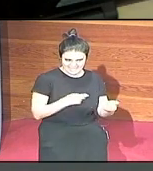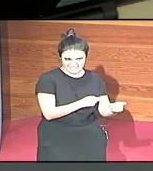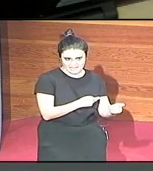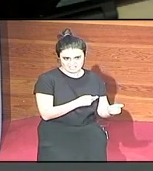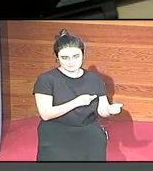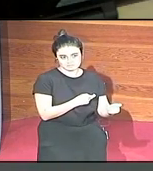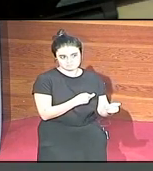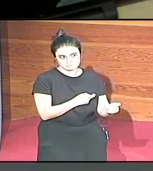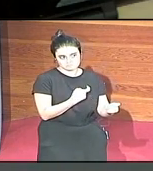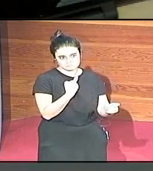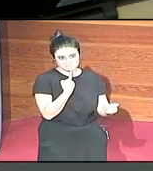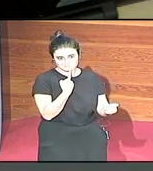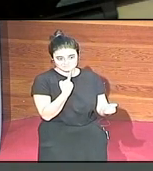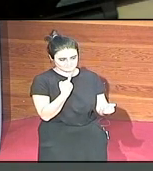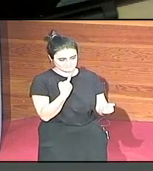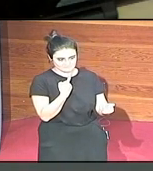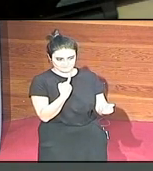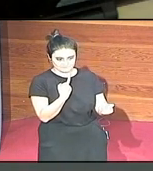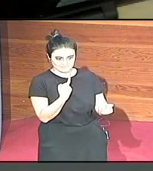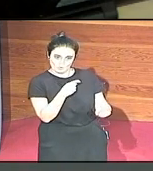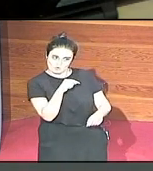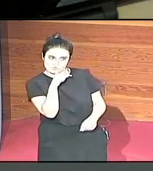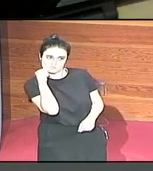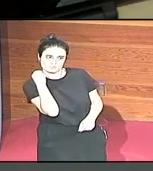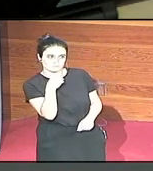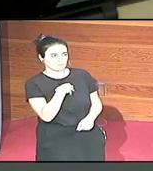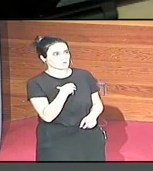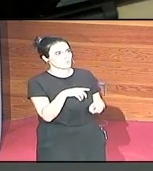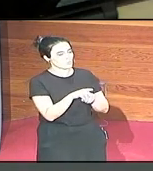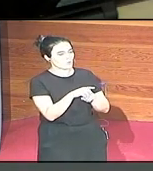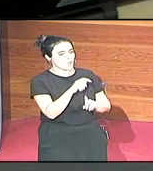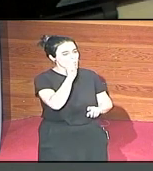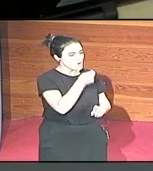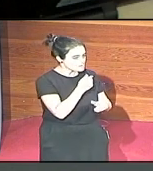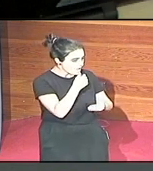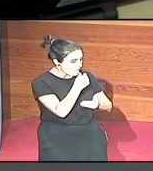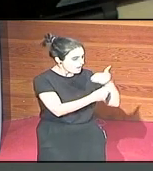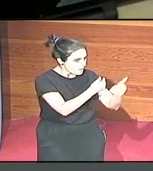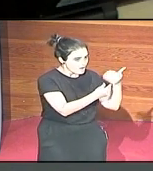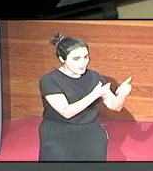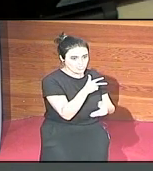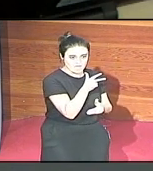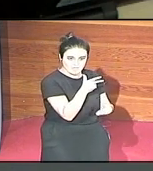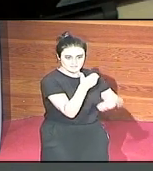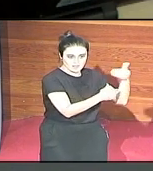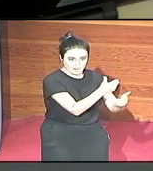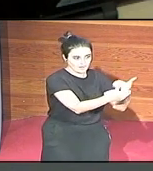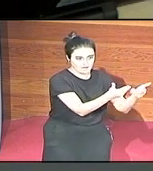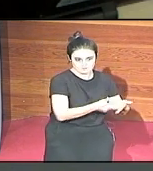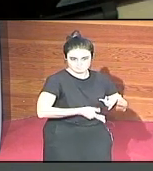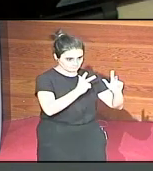puede permitir que Ucrania sienta un precedente como este, porque demostraría a los